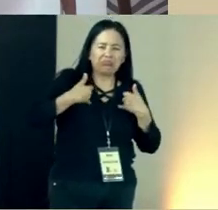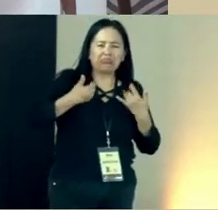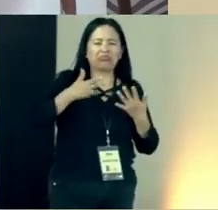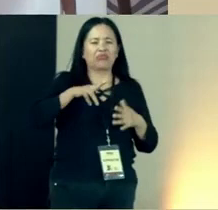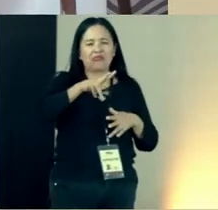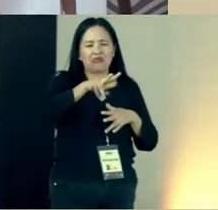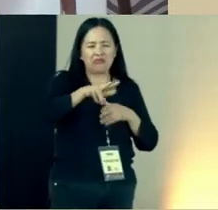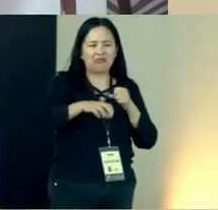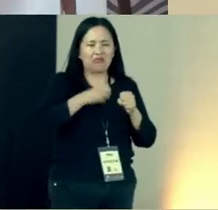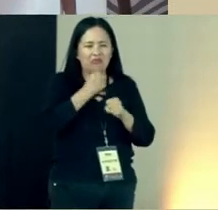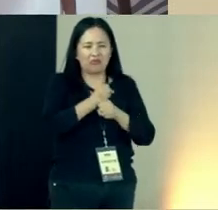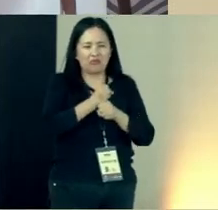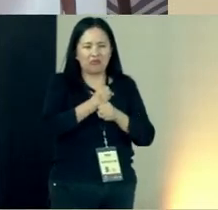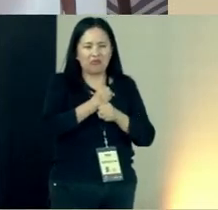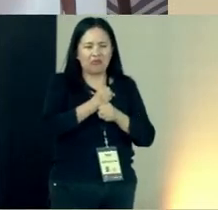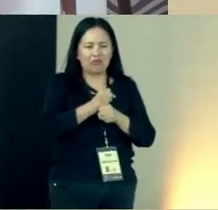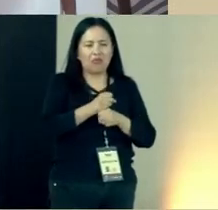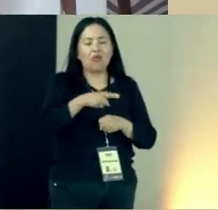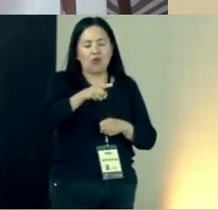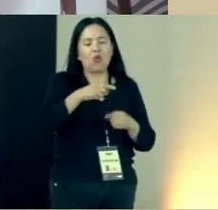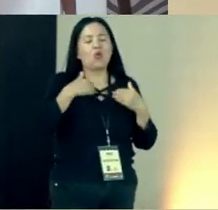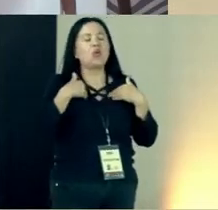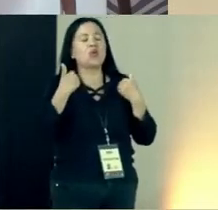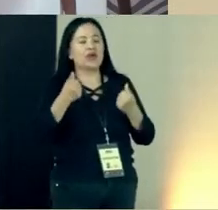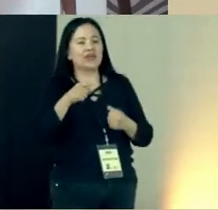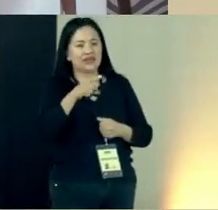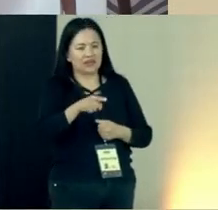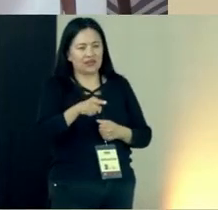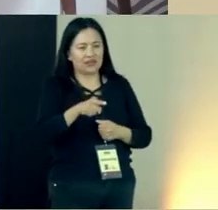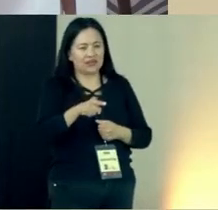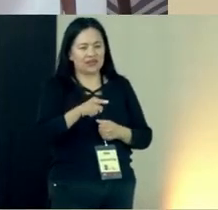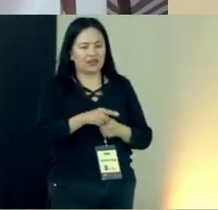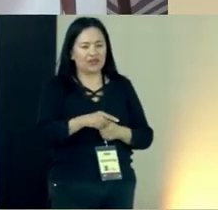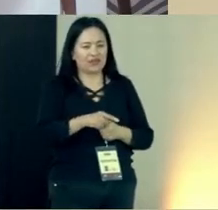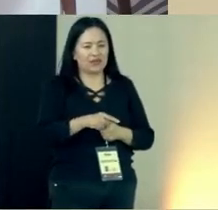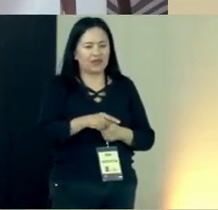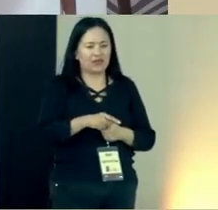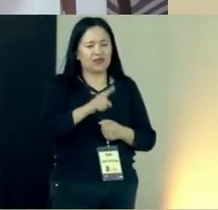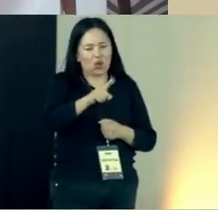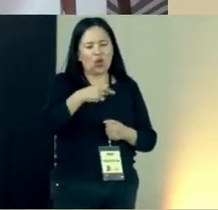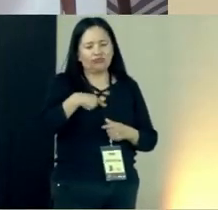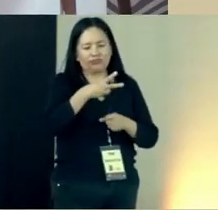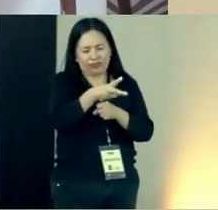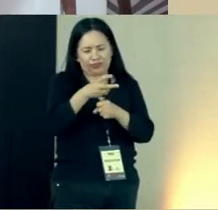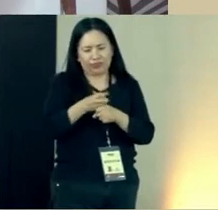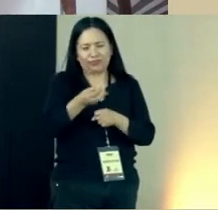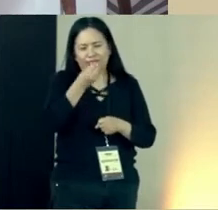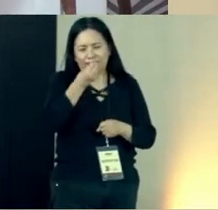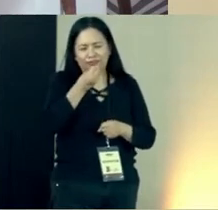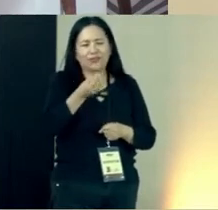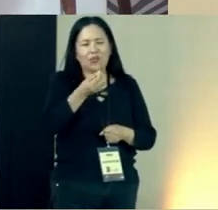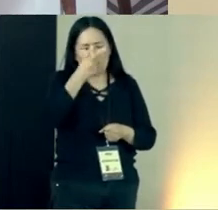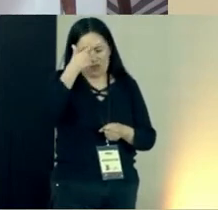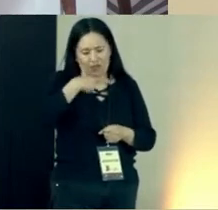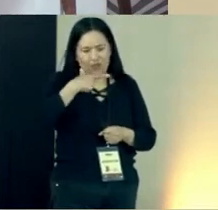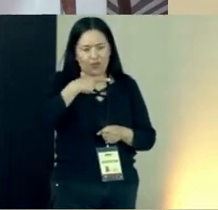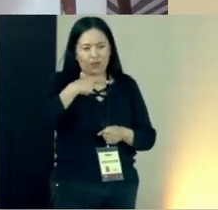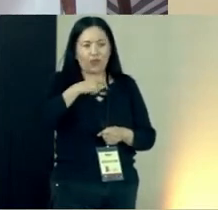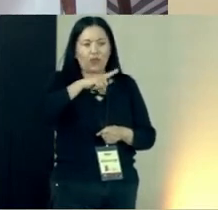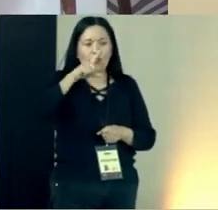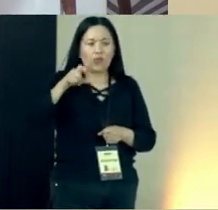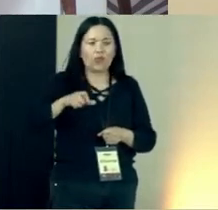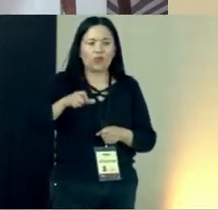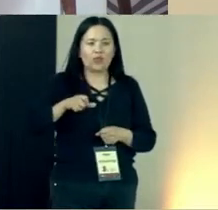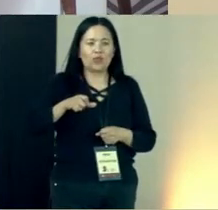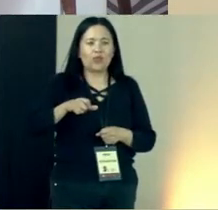menos. Manumitirlo no era nada, comprendí que de perdidos al río, y ofrecí una cena. En esta cena, a la que mis amigos dieron